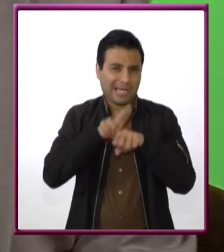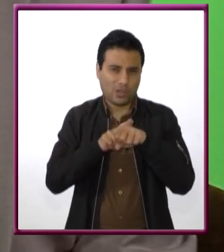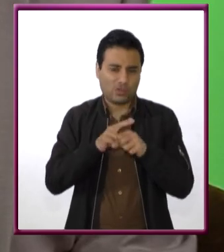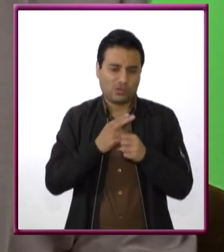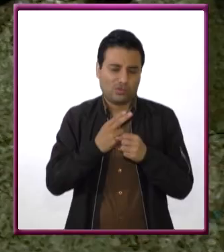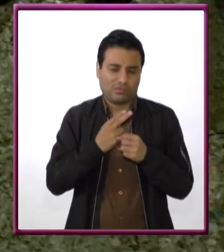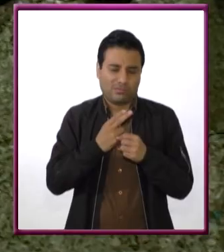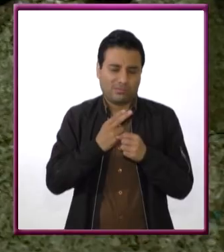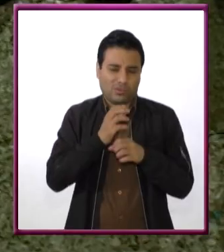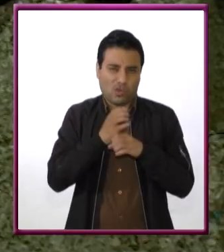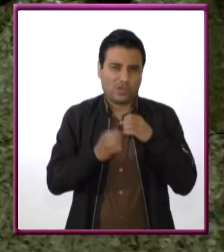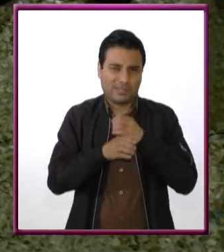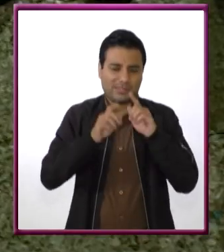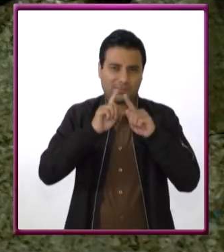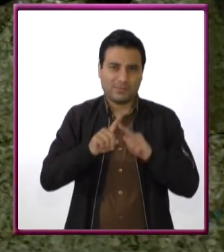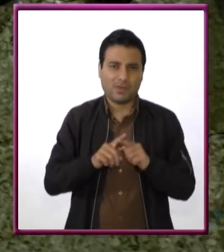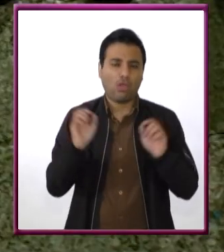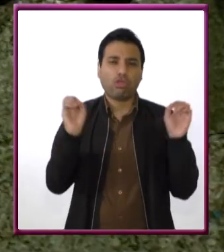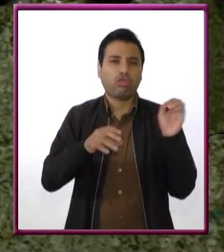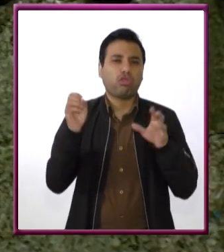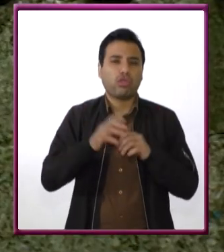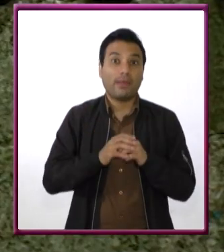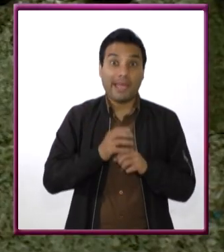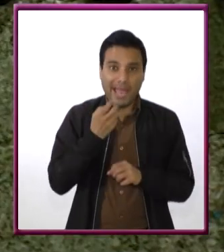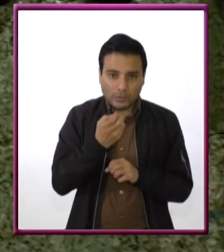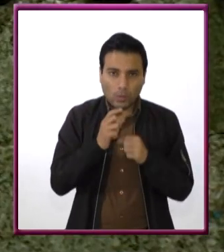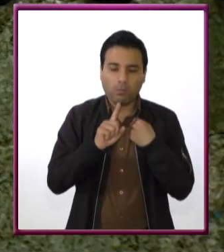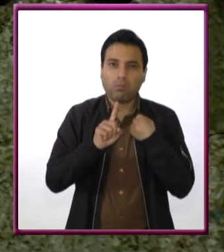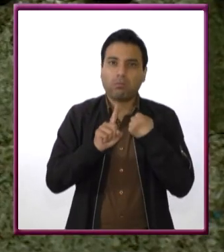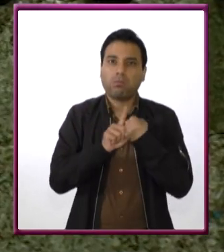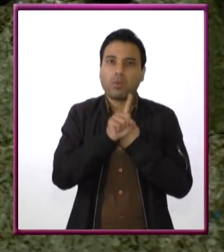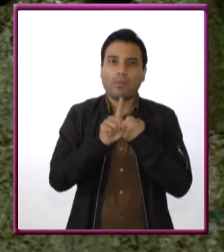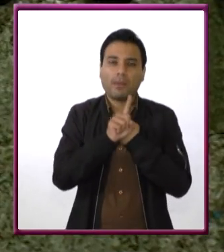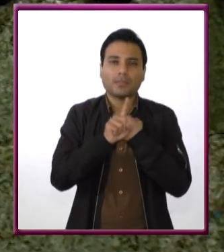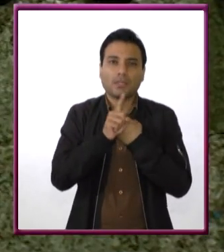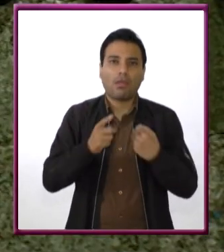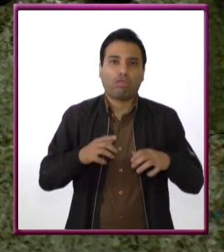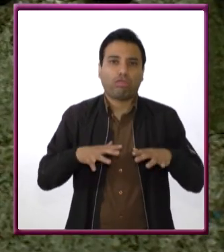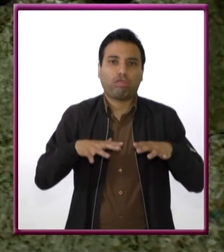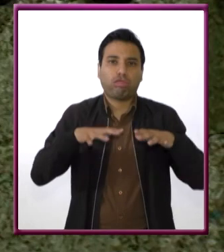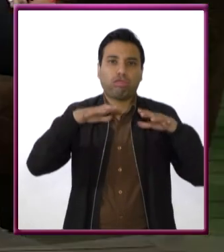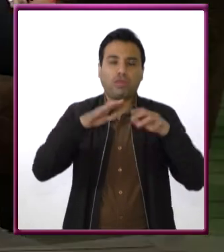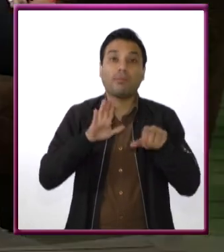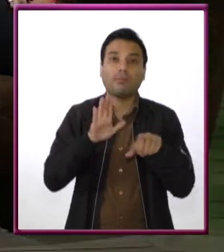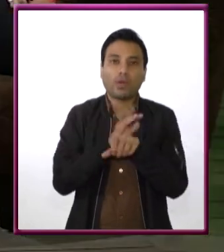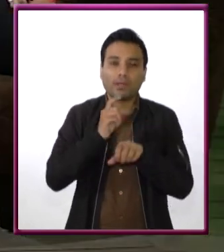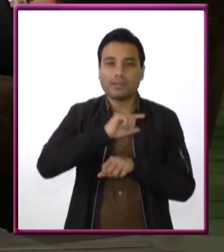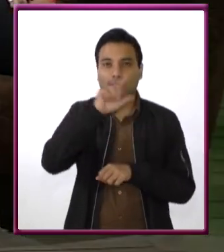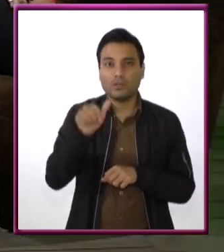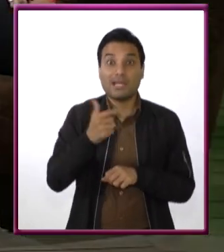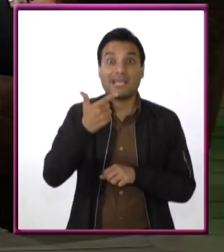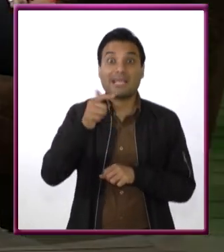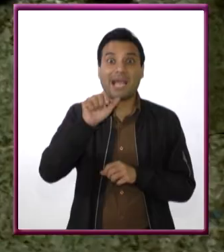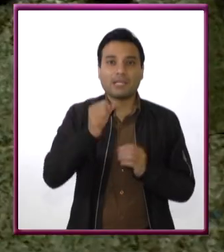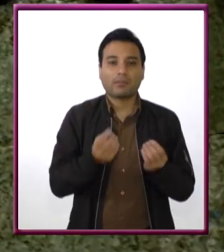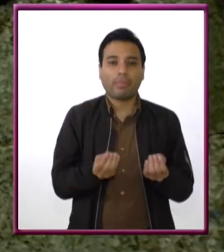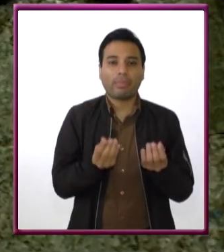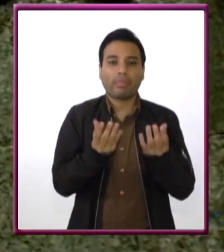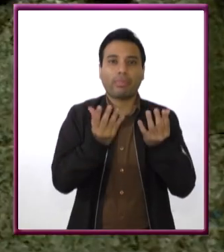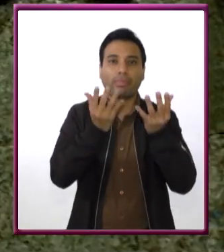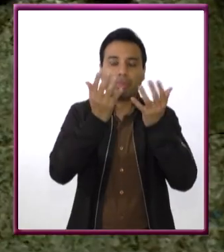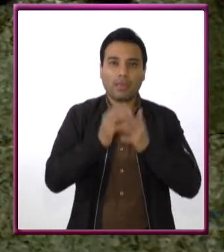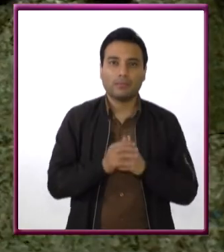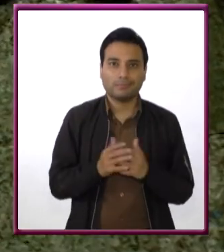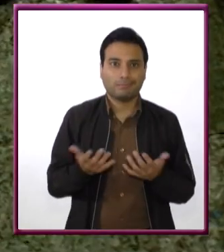los más abundantes en este país, son los que mayores problemas ocasionan en los vertederos porque generan gases con efecto invernadero. Pero